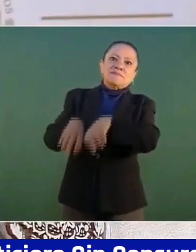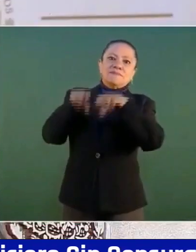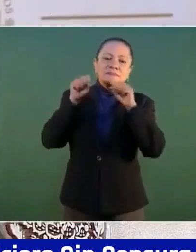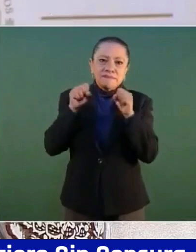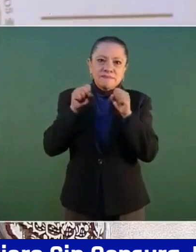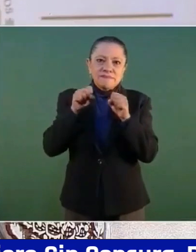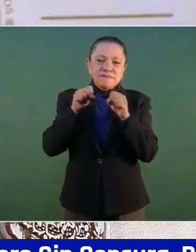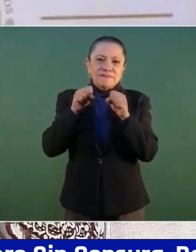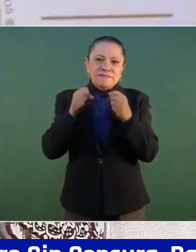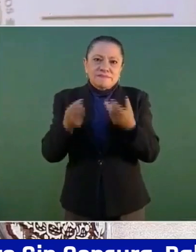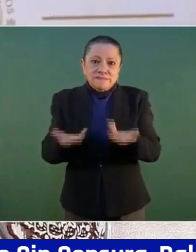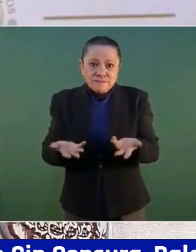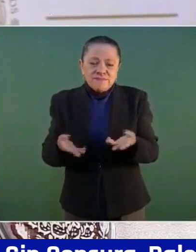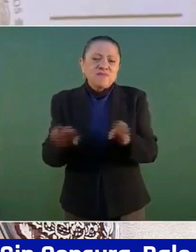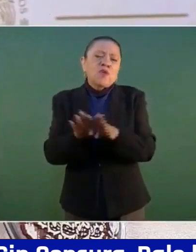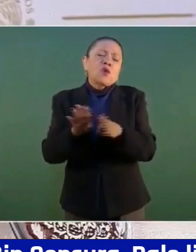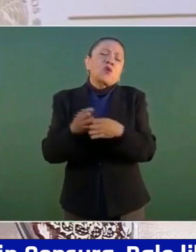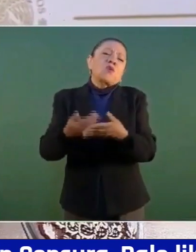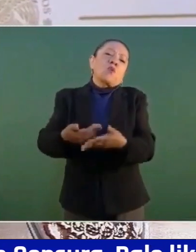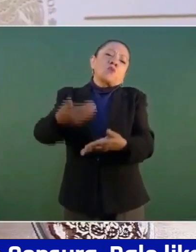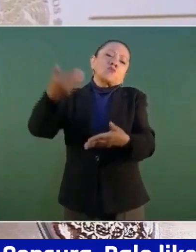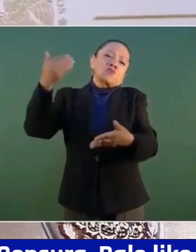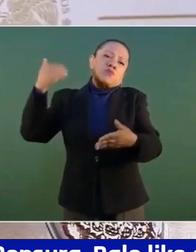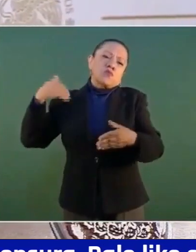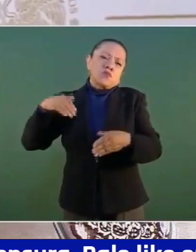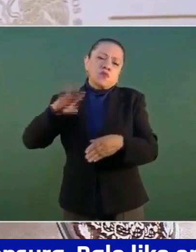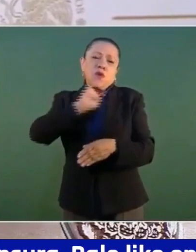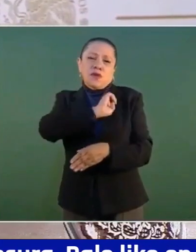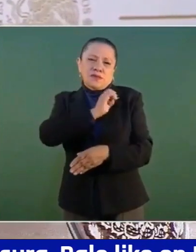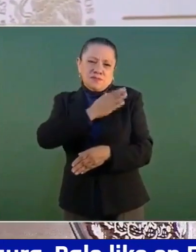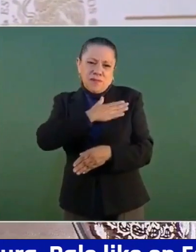como en la época colonial. Todo eso ya